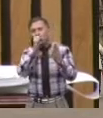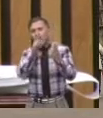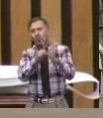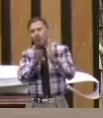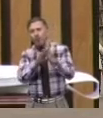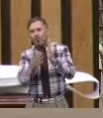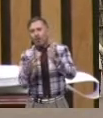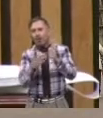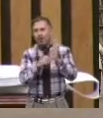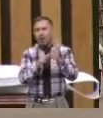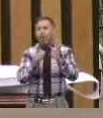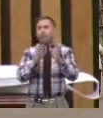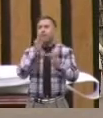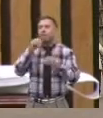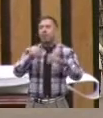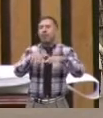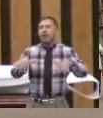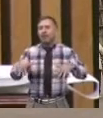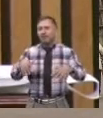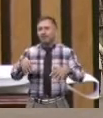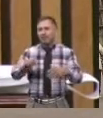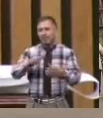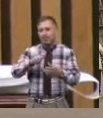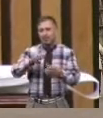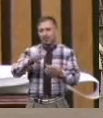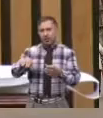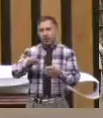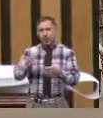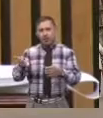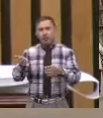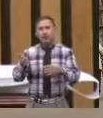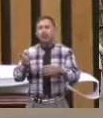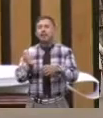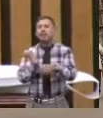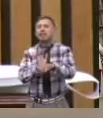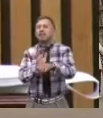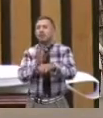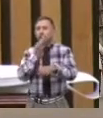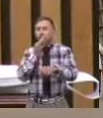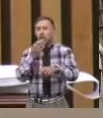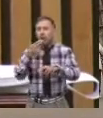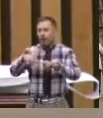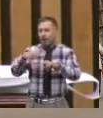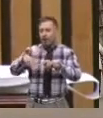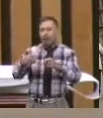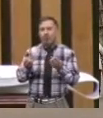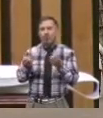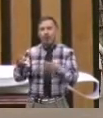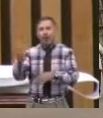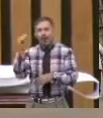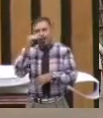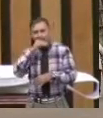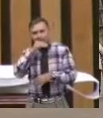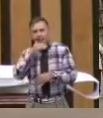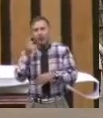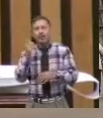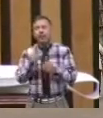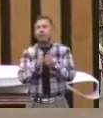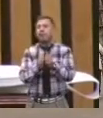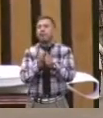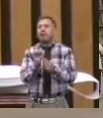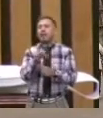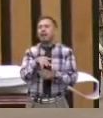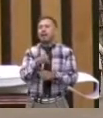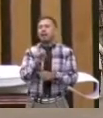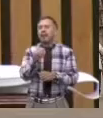propaganda no reciclable, entrega de boletos de cine minuto, spot y mensajes de SMS,